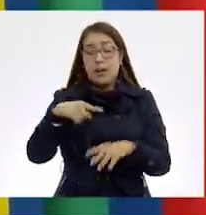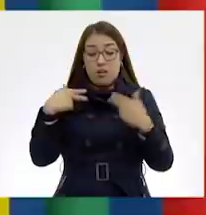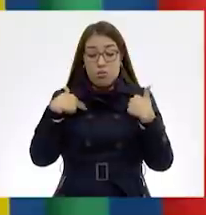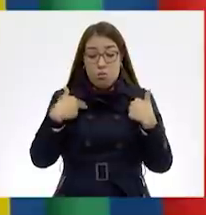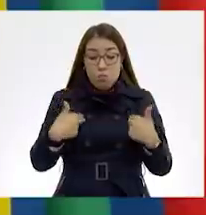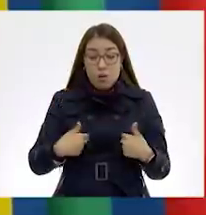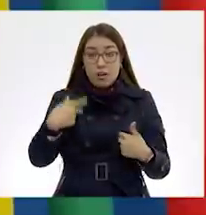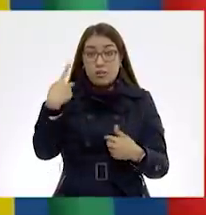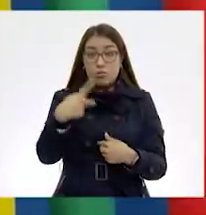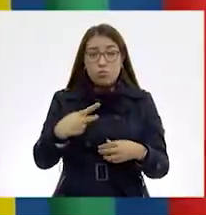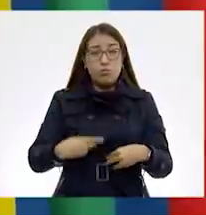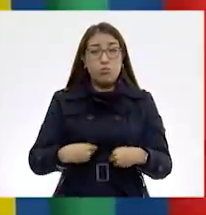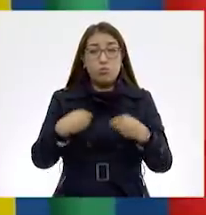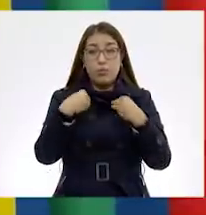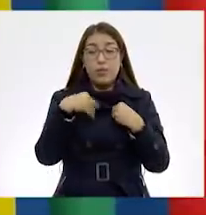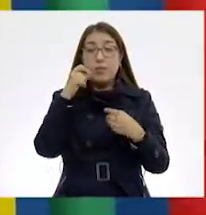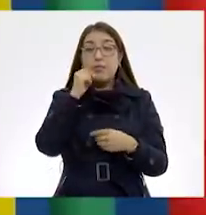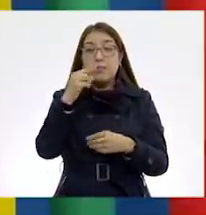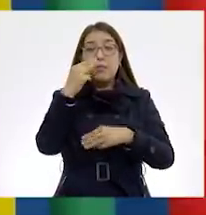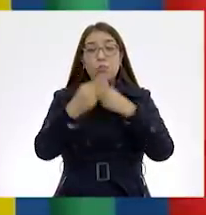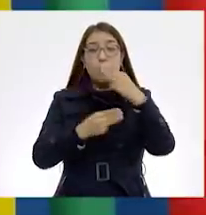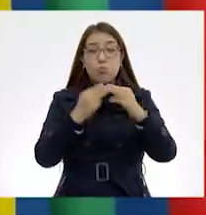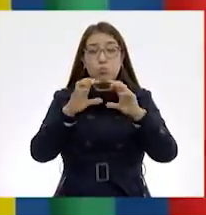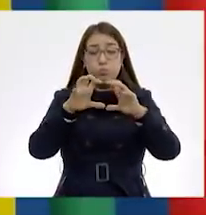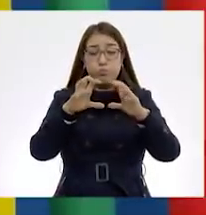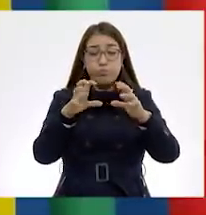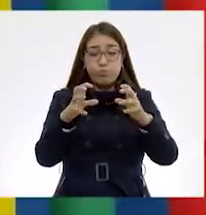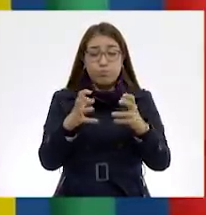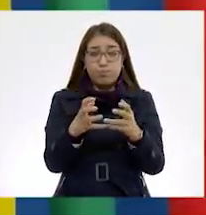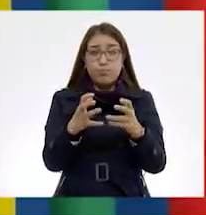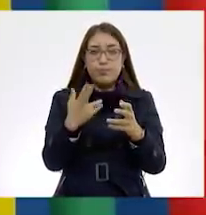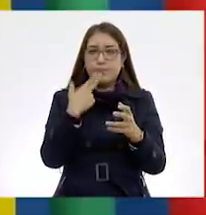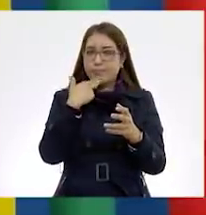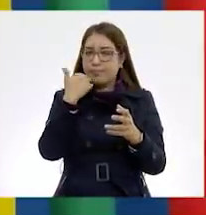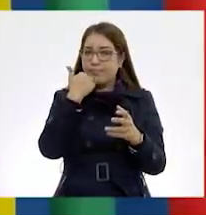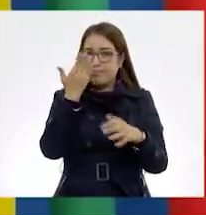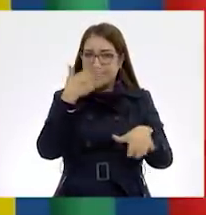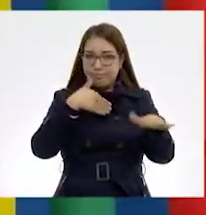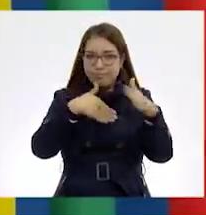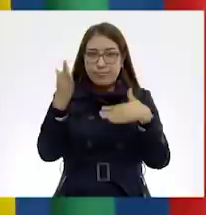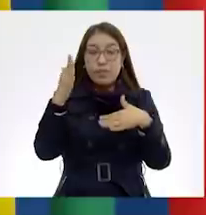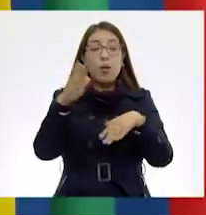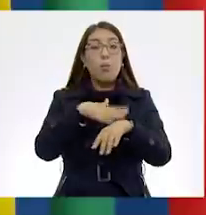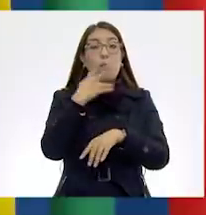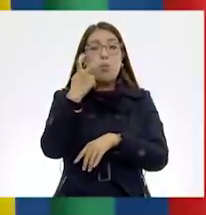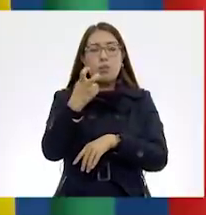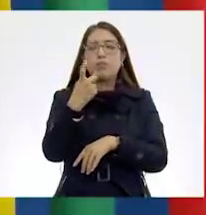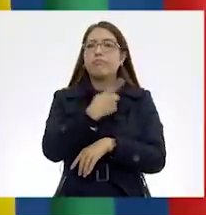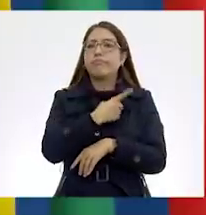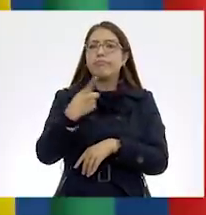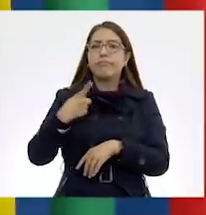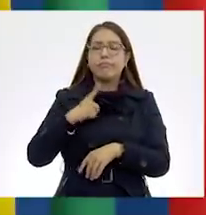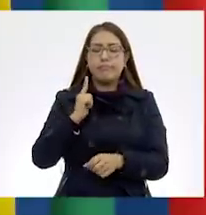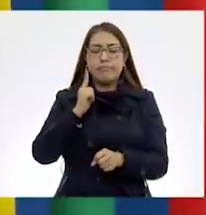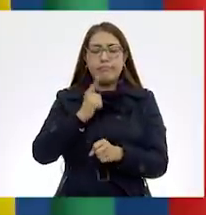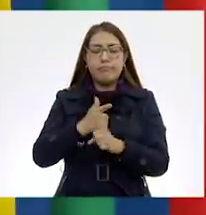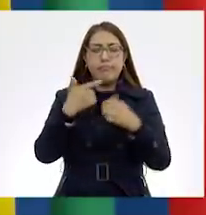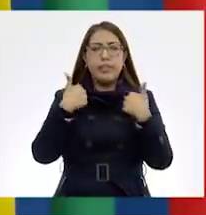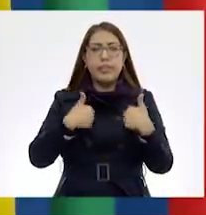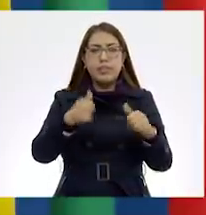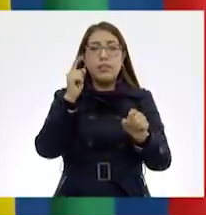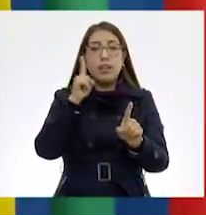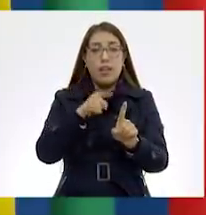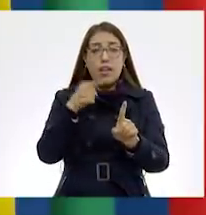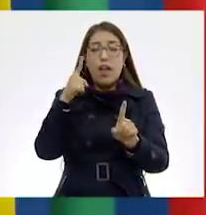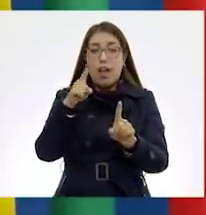funcionamiento global del planeta. Es por ello que debemos entender su importancia, conocer los beneficios